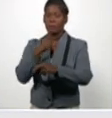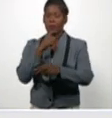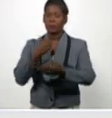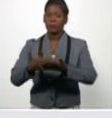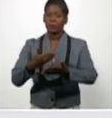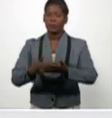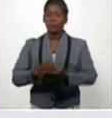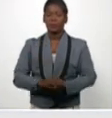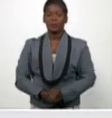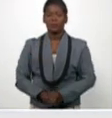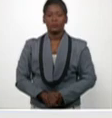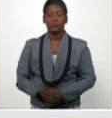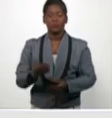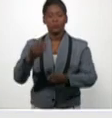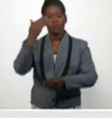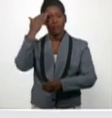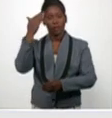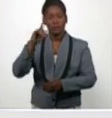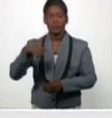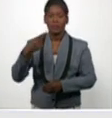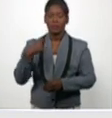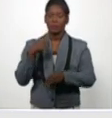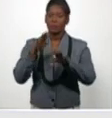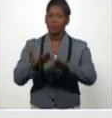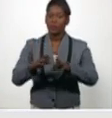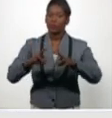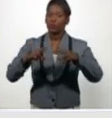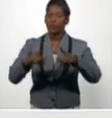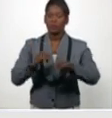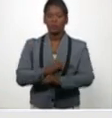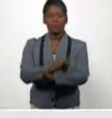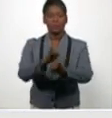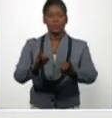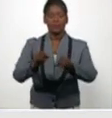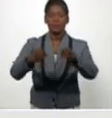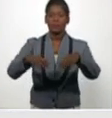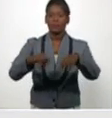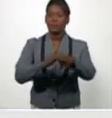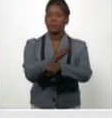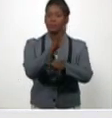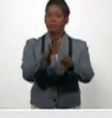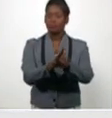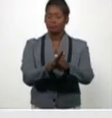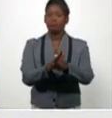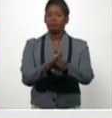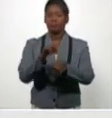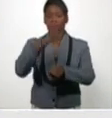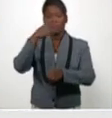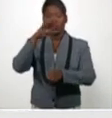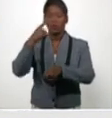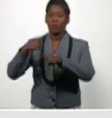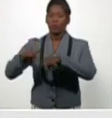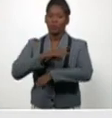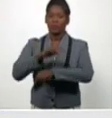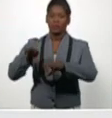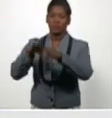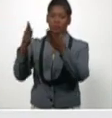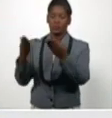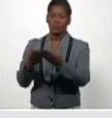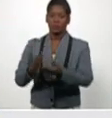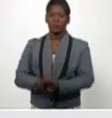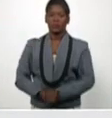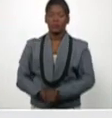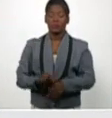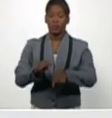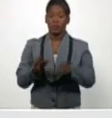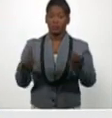su presencia. Lo esperamos mañana para seguir conociendo otros detalles del comportamiento de la enfermedad en Cuba y el resto del mundo. A esta hora, en el cierre